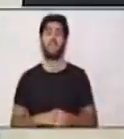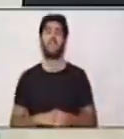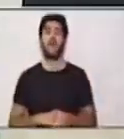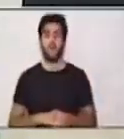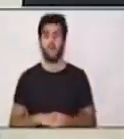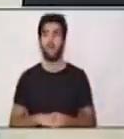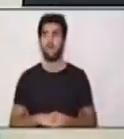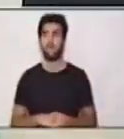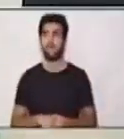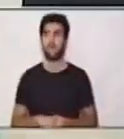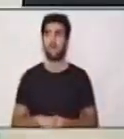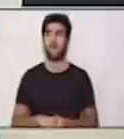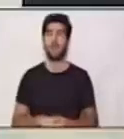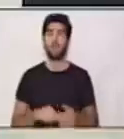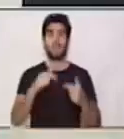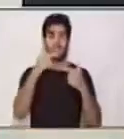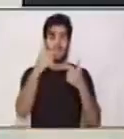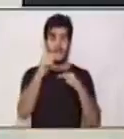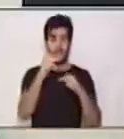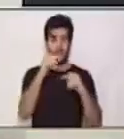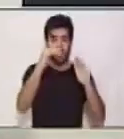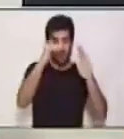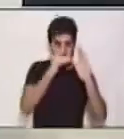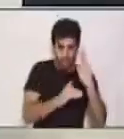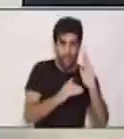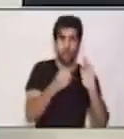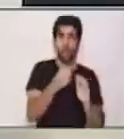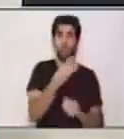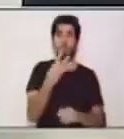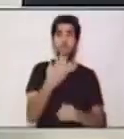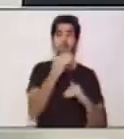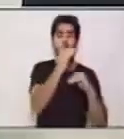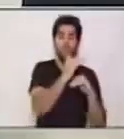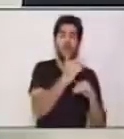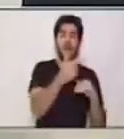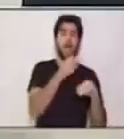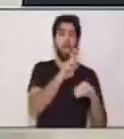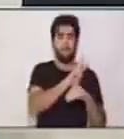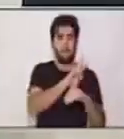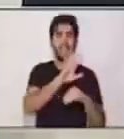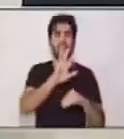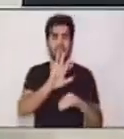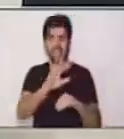¿cuál es el límite inferior de ese intervalo? 25.